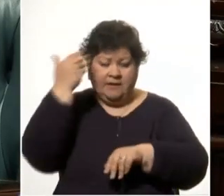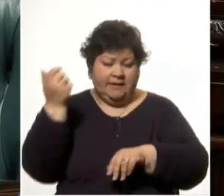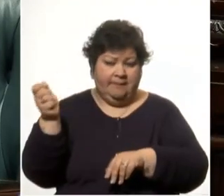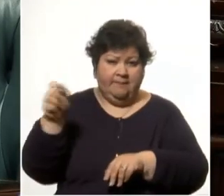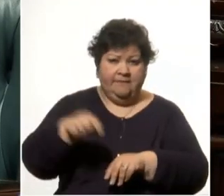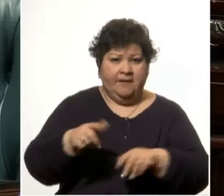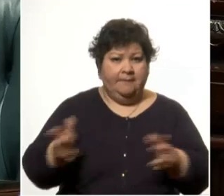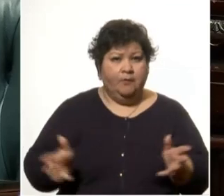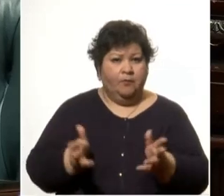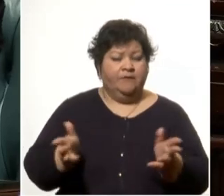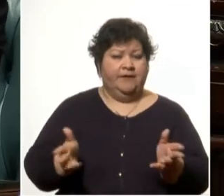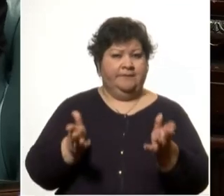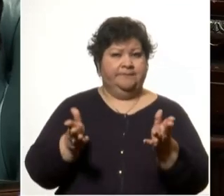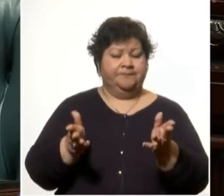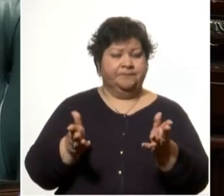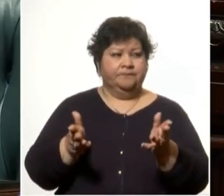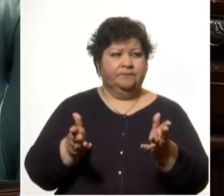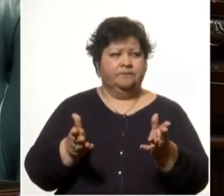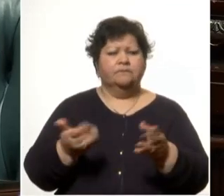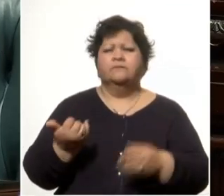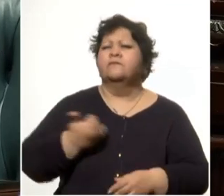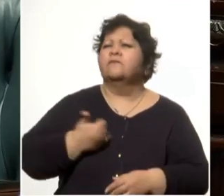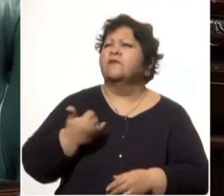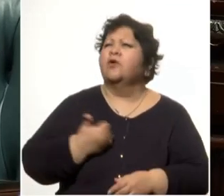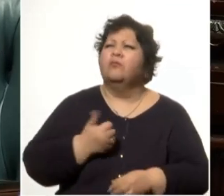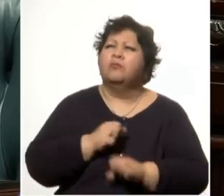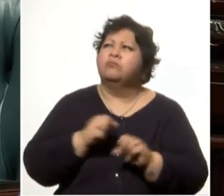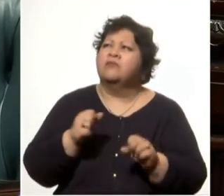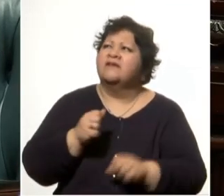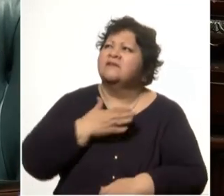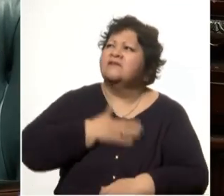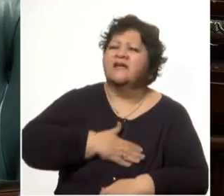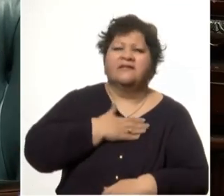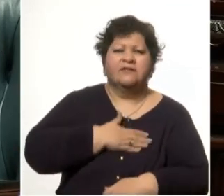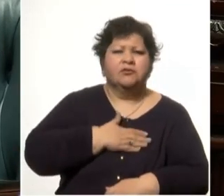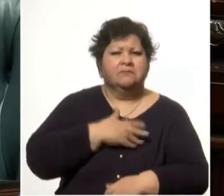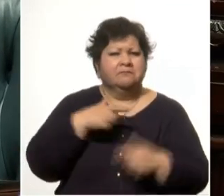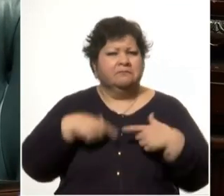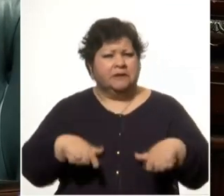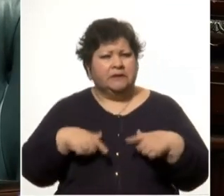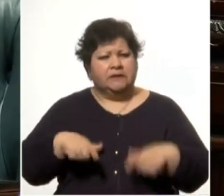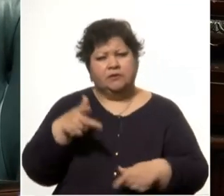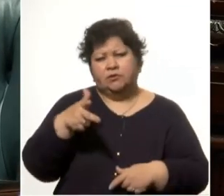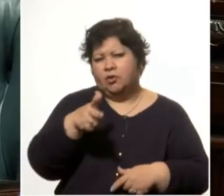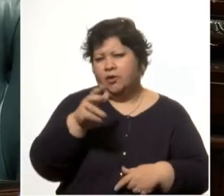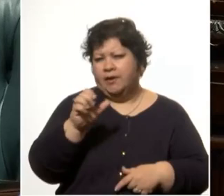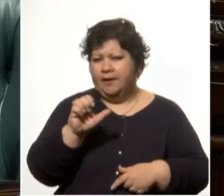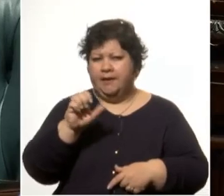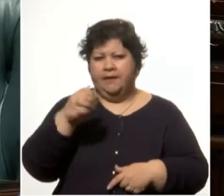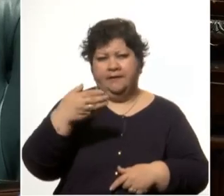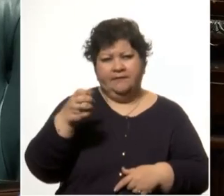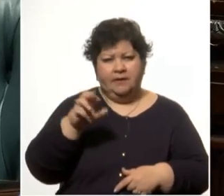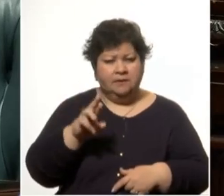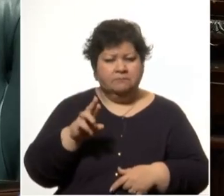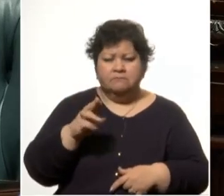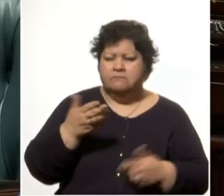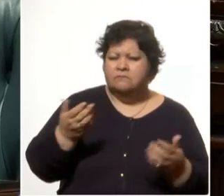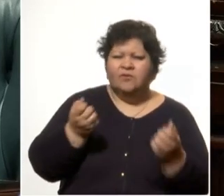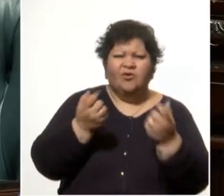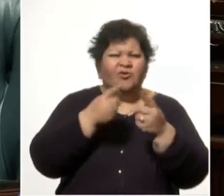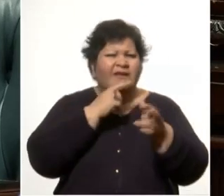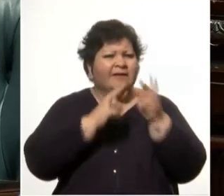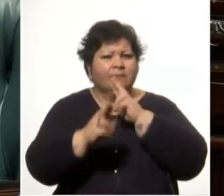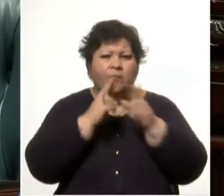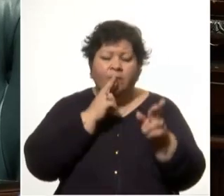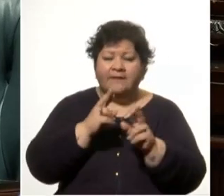a promover. ¿Cómo podemos estar satisfechos si el ministro Heber no dio ninguna respuesta frente a estos